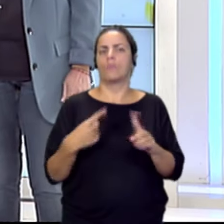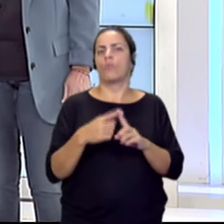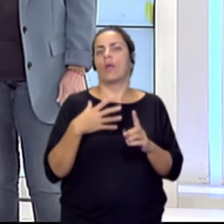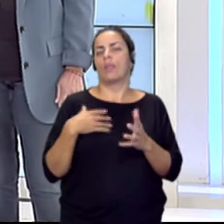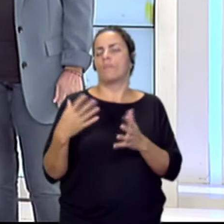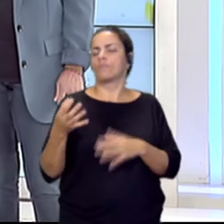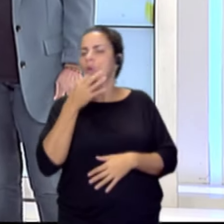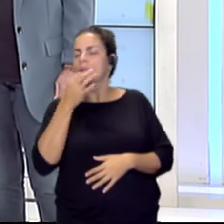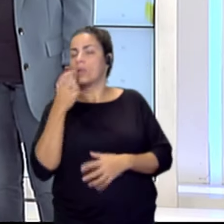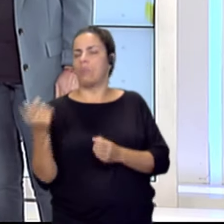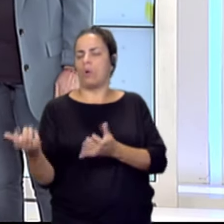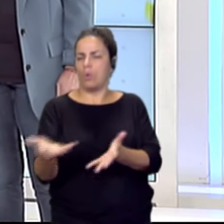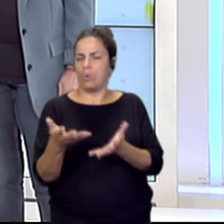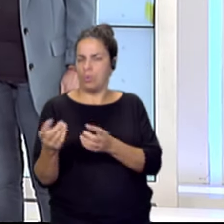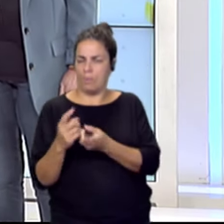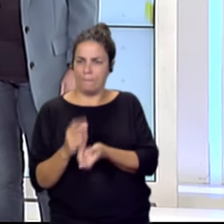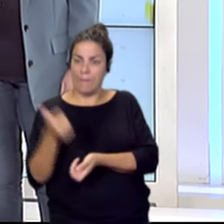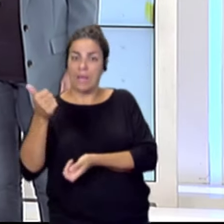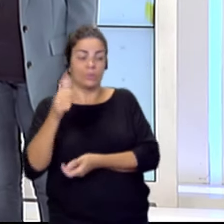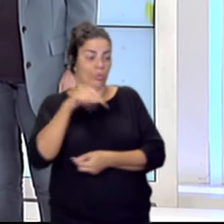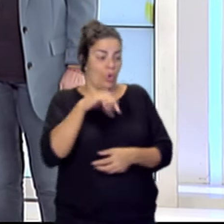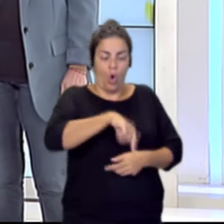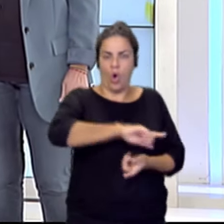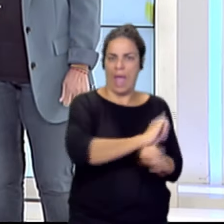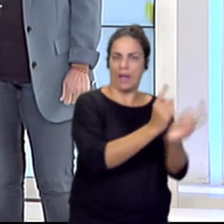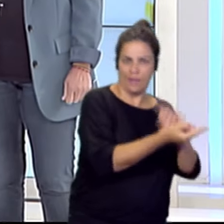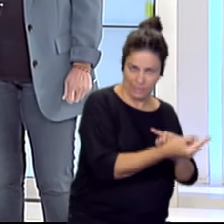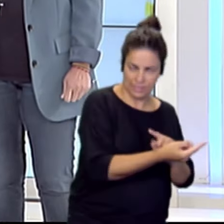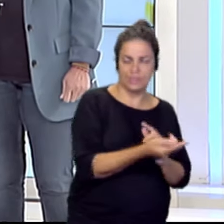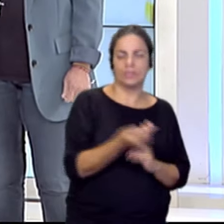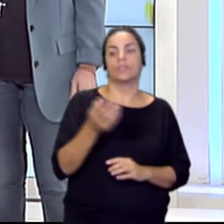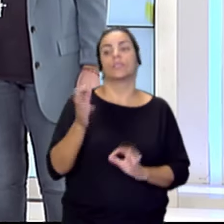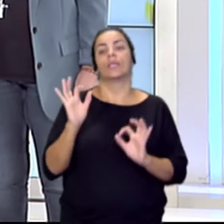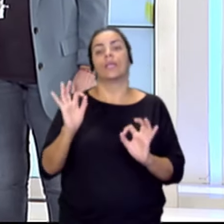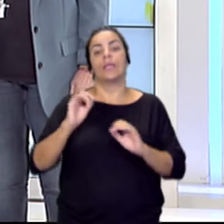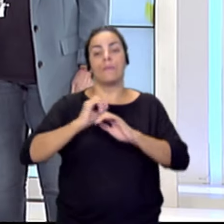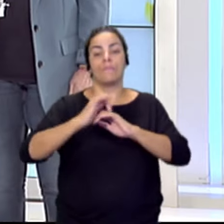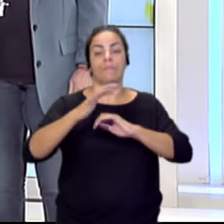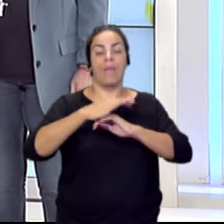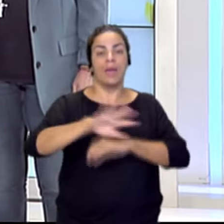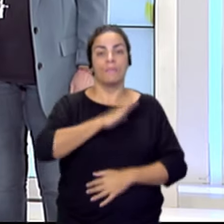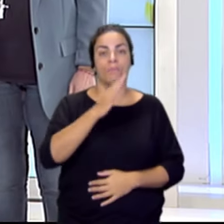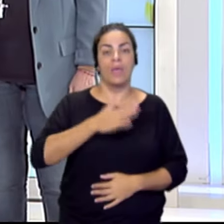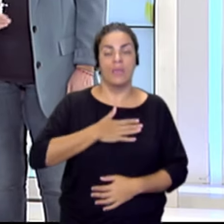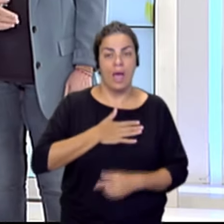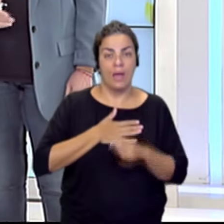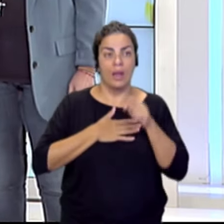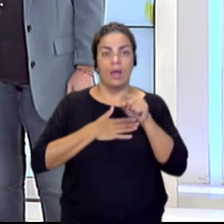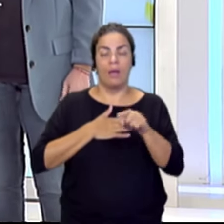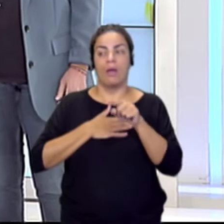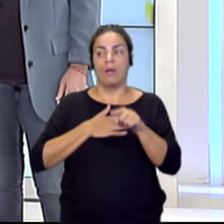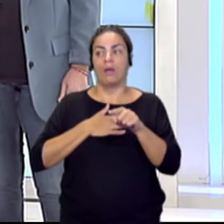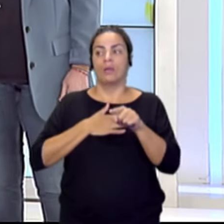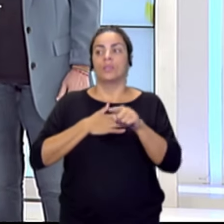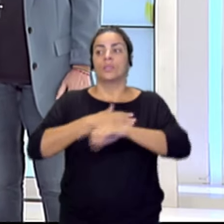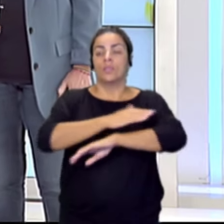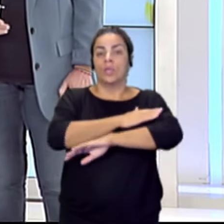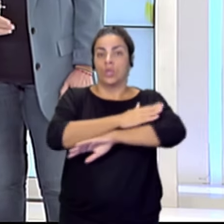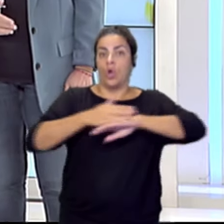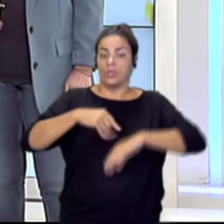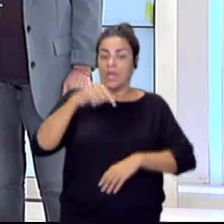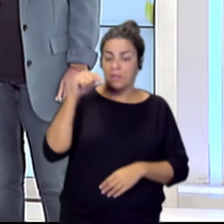por la tarde, justo al contrario de lo que va a ser en el día de hoy. Y el estado del mar mañana, pues en principio, en buena parte de las costas del sur